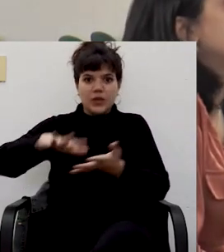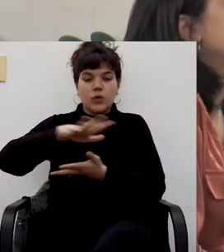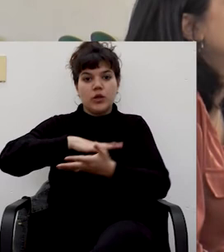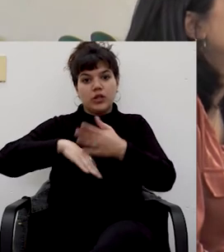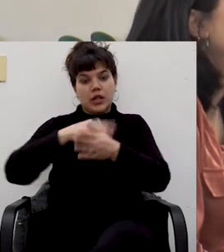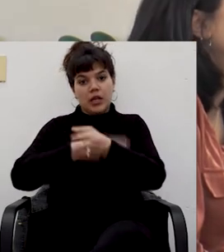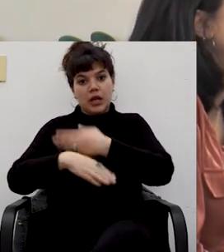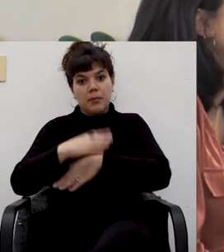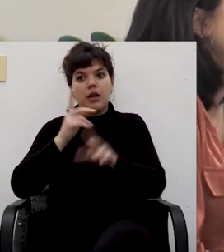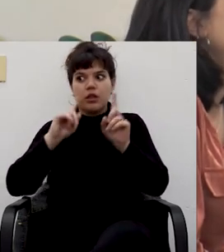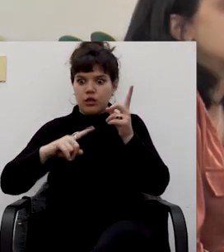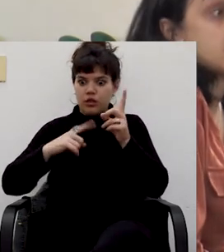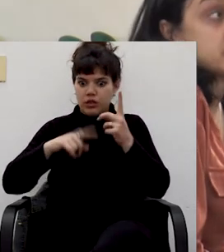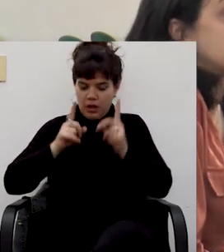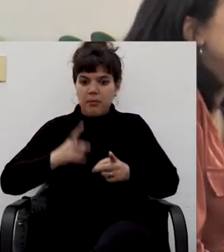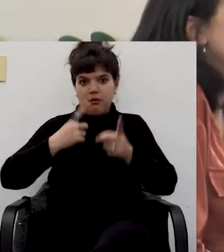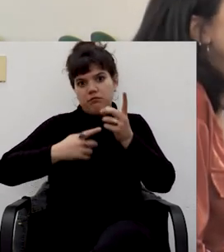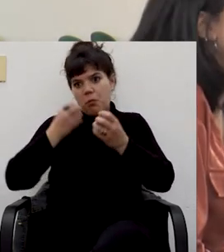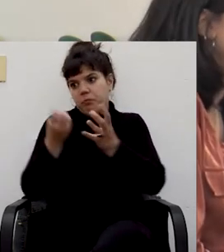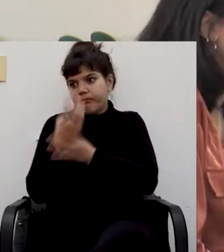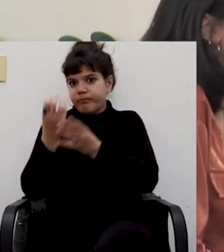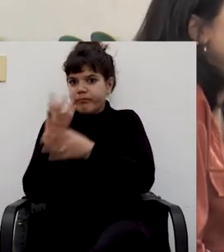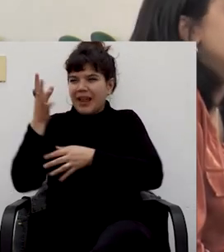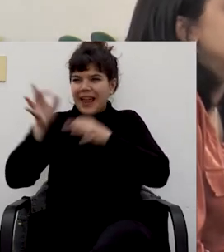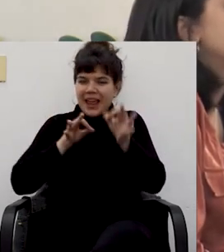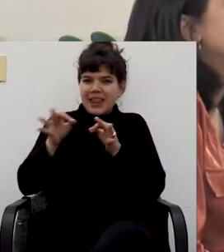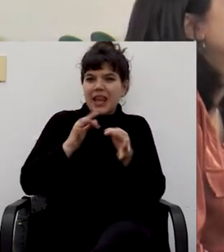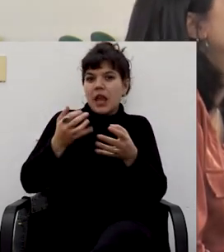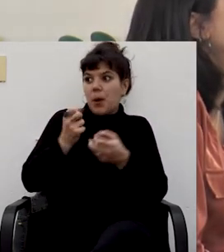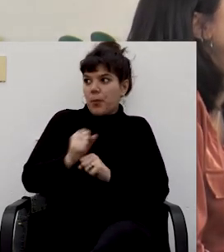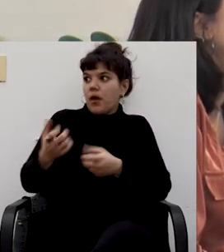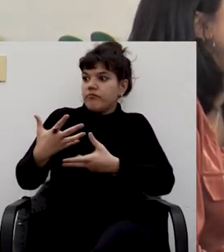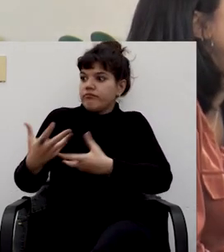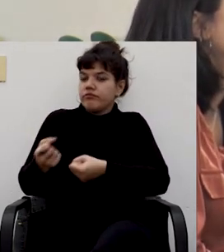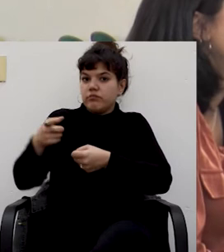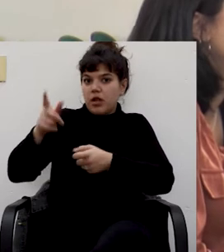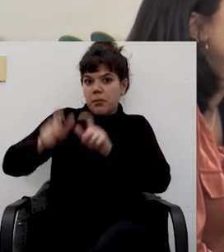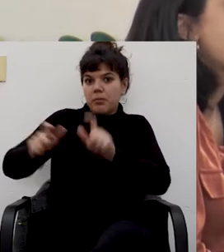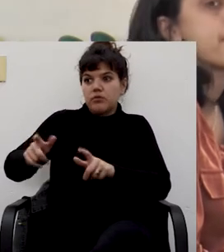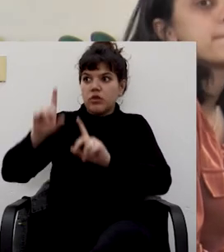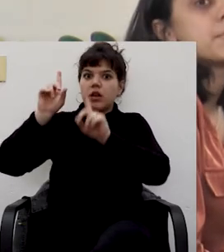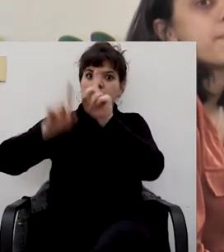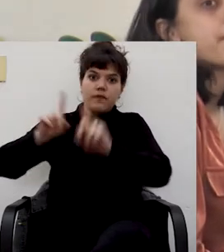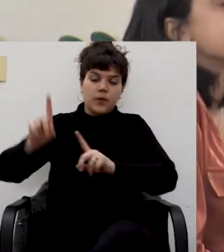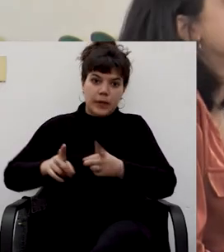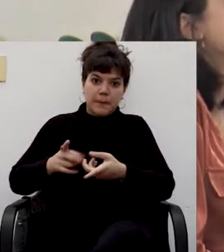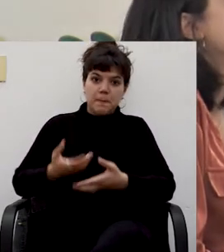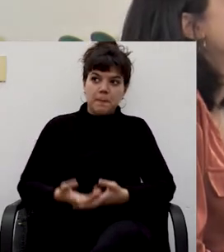generar justamente determinadas estrategias para poder acompañar estos procesos de la universidad.